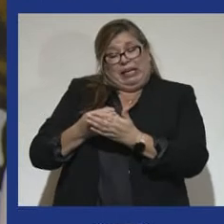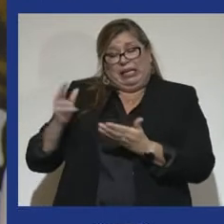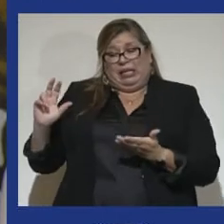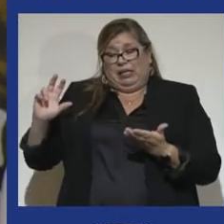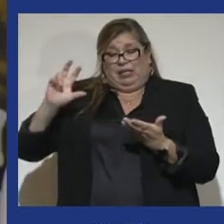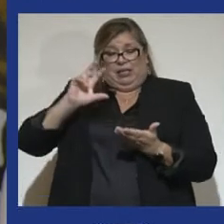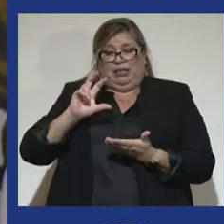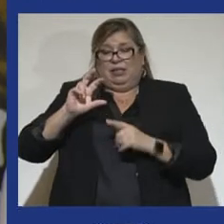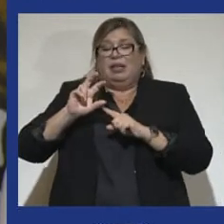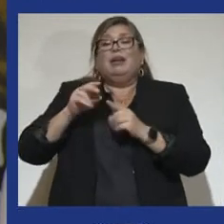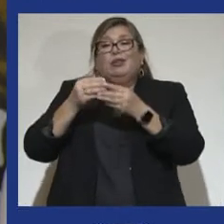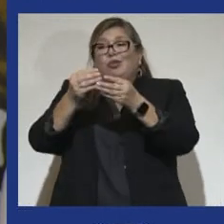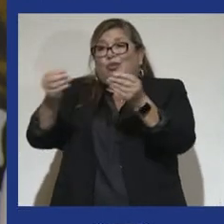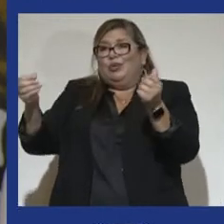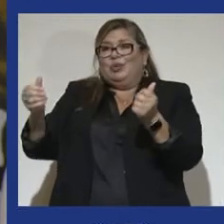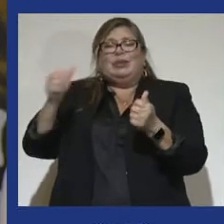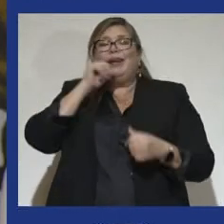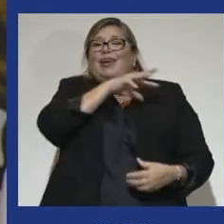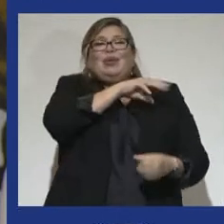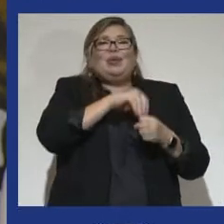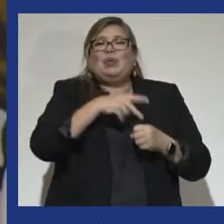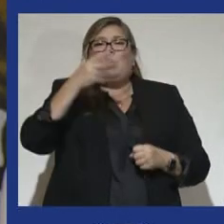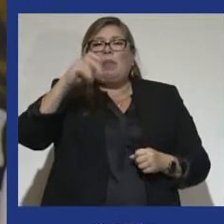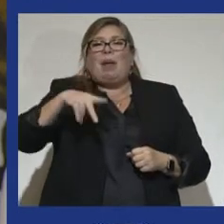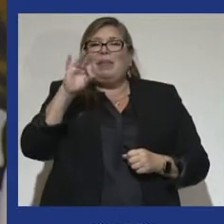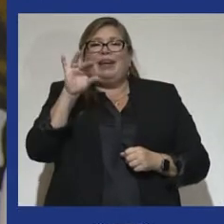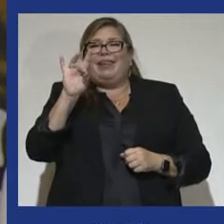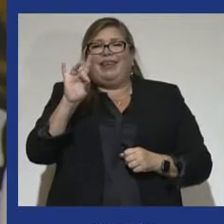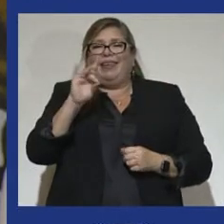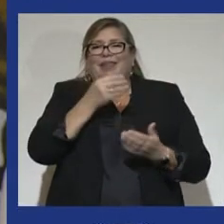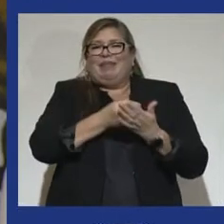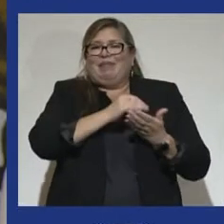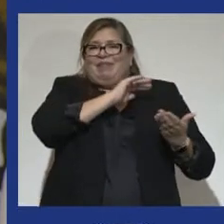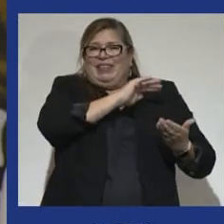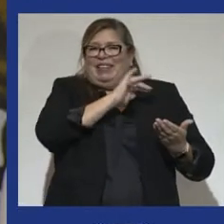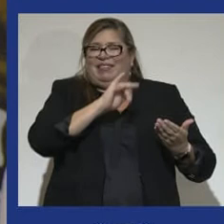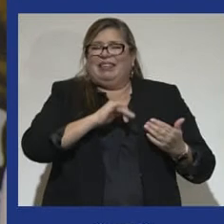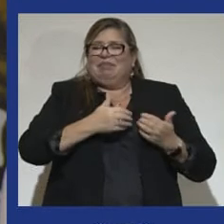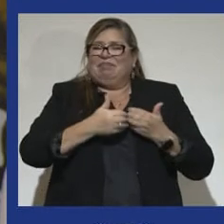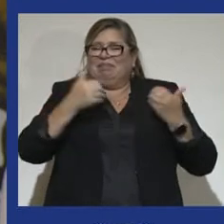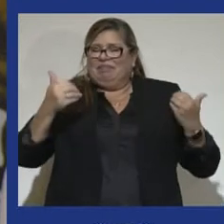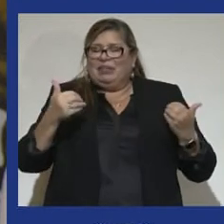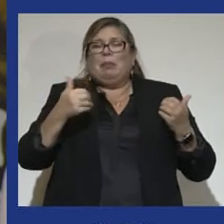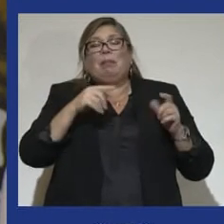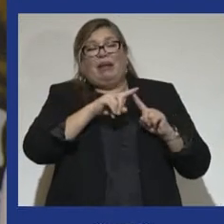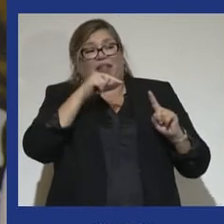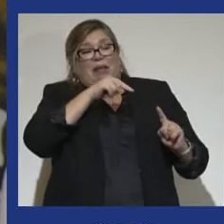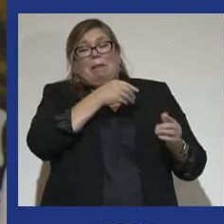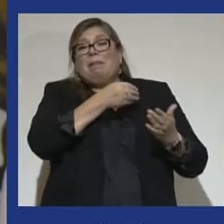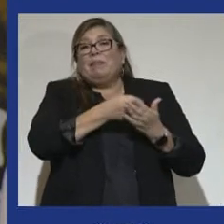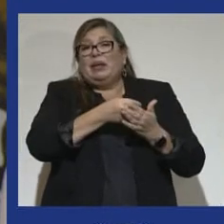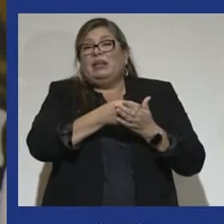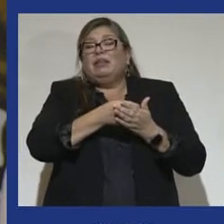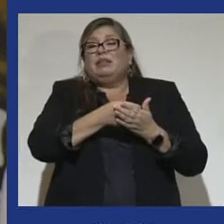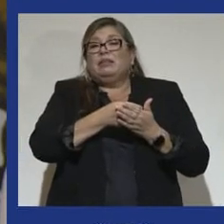no incluye la el cálculo de la proposición 98 y eso también